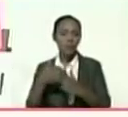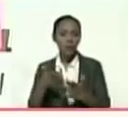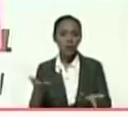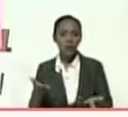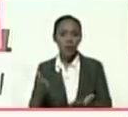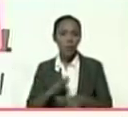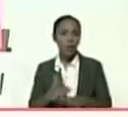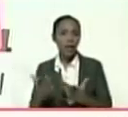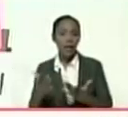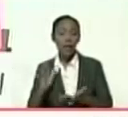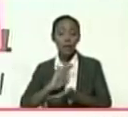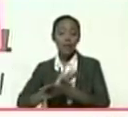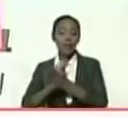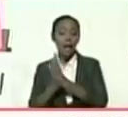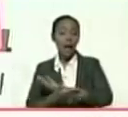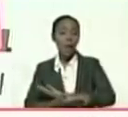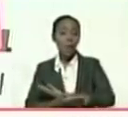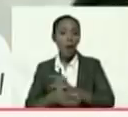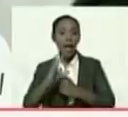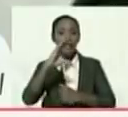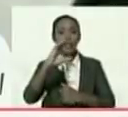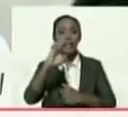supuestamente se acabó la CELAC?